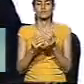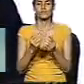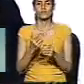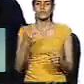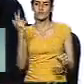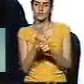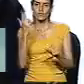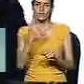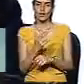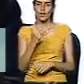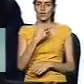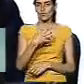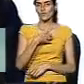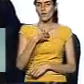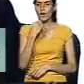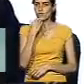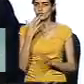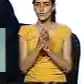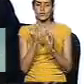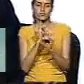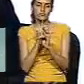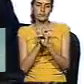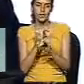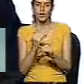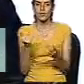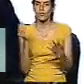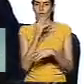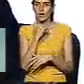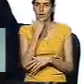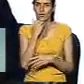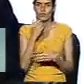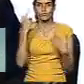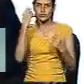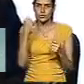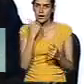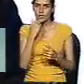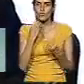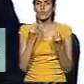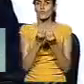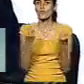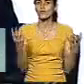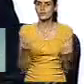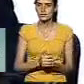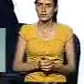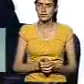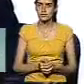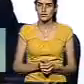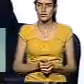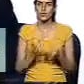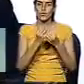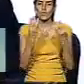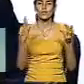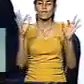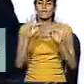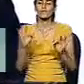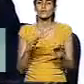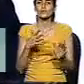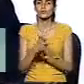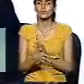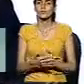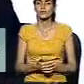cartuchos, tú lo puedes obtener vía internet, no hay ninguna restricción sobre eso. ¿Cuántos mecanismos